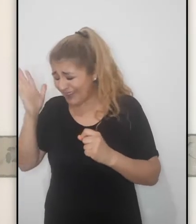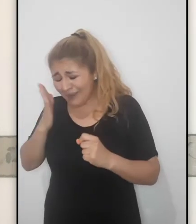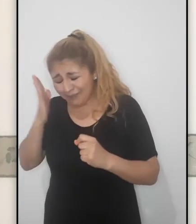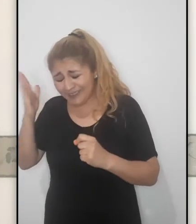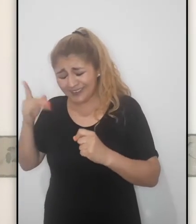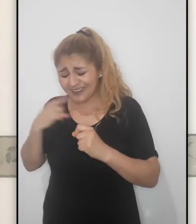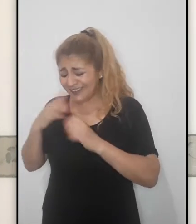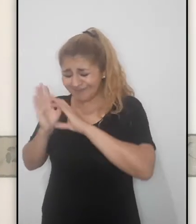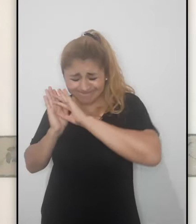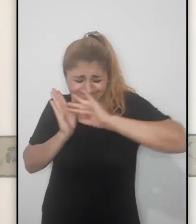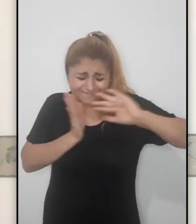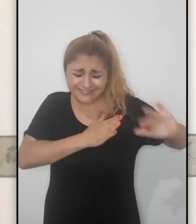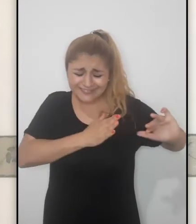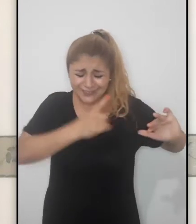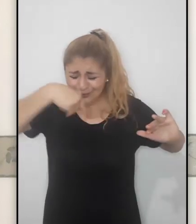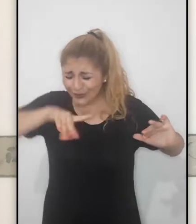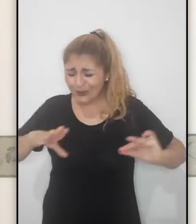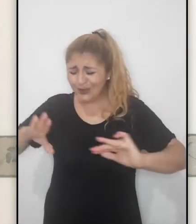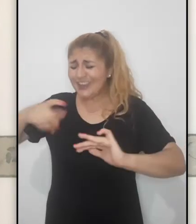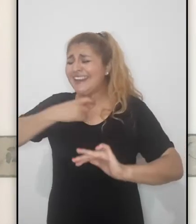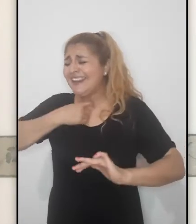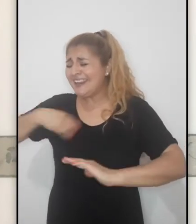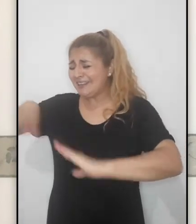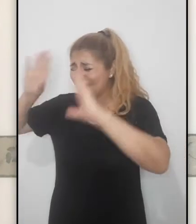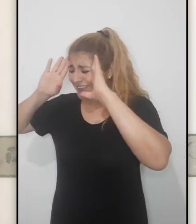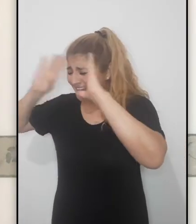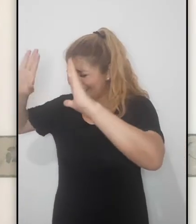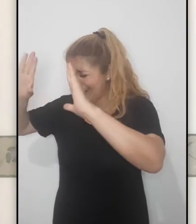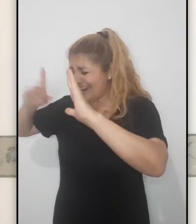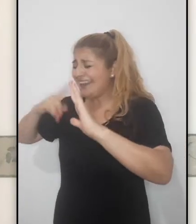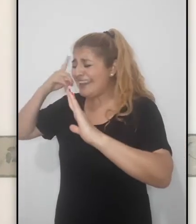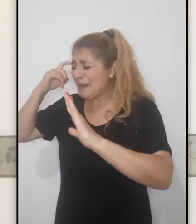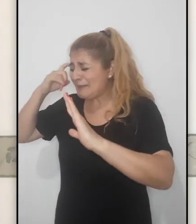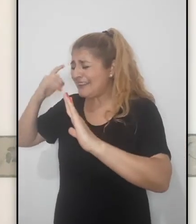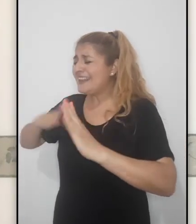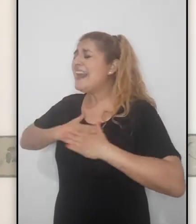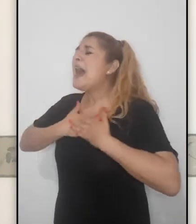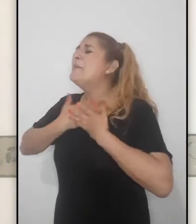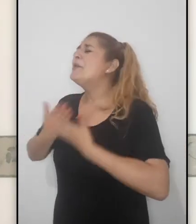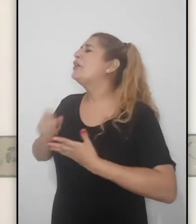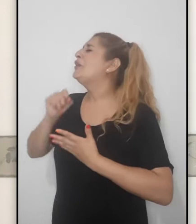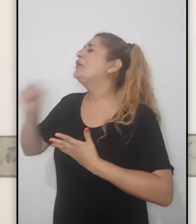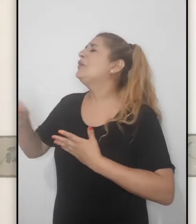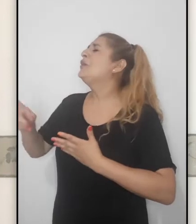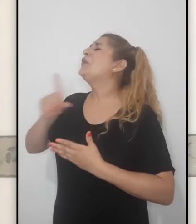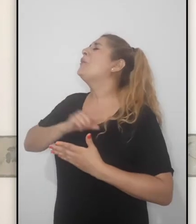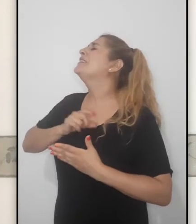tu justicia tu verdad tu amor tu misericordia y tu gracia